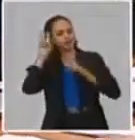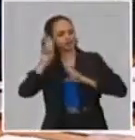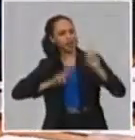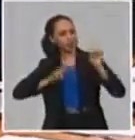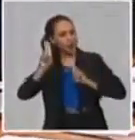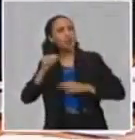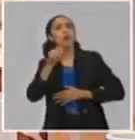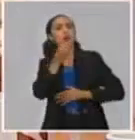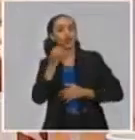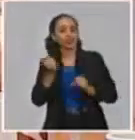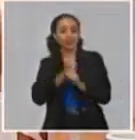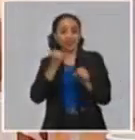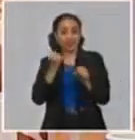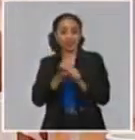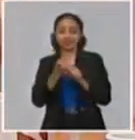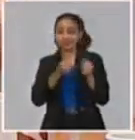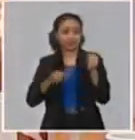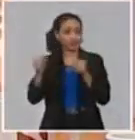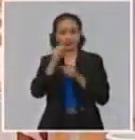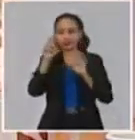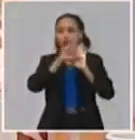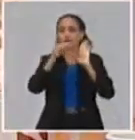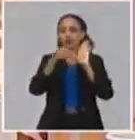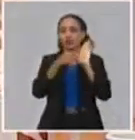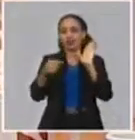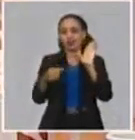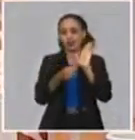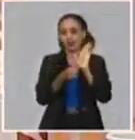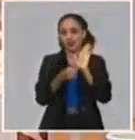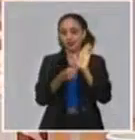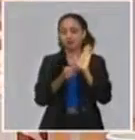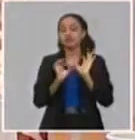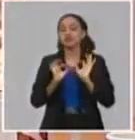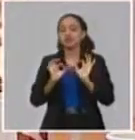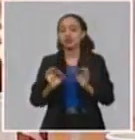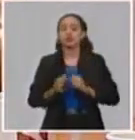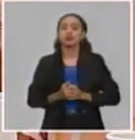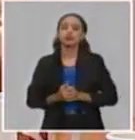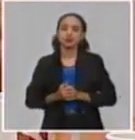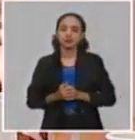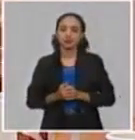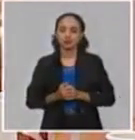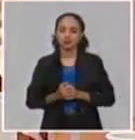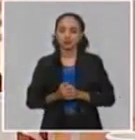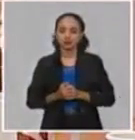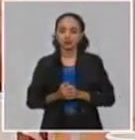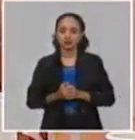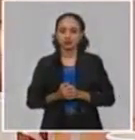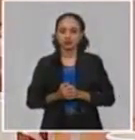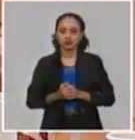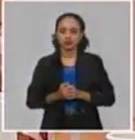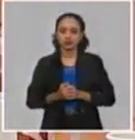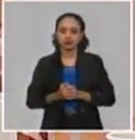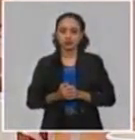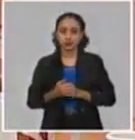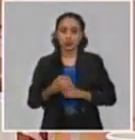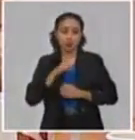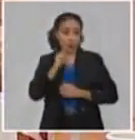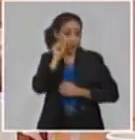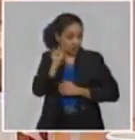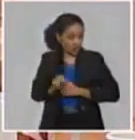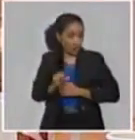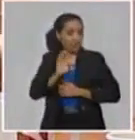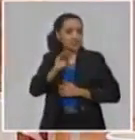todas estas cosas entre las dos partes. O sea, no sé, había uno que decía, bueno, si tengo